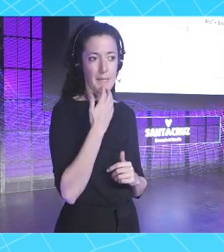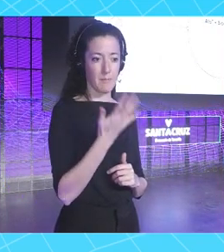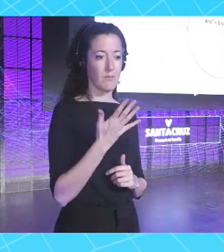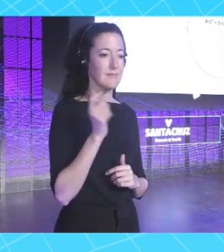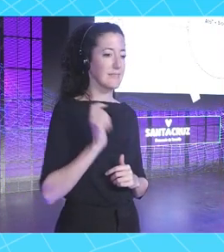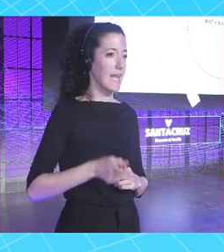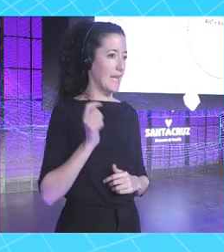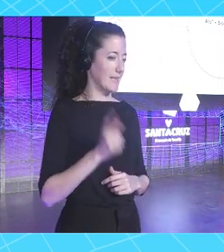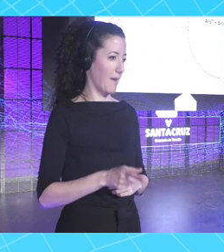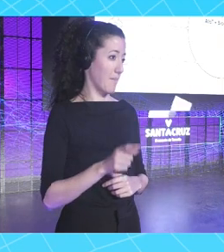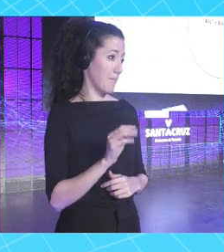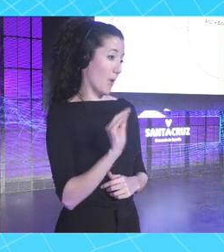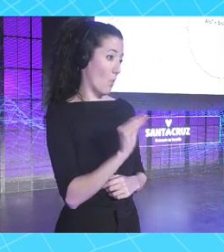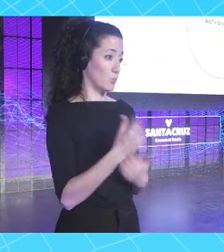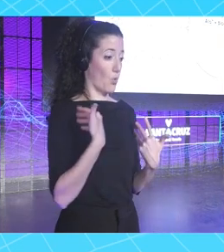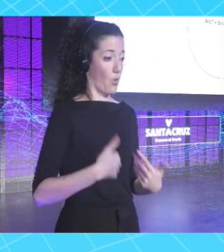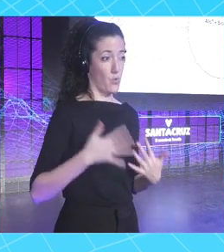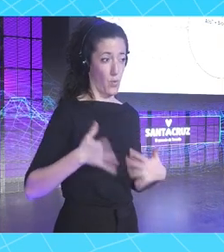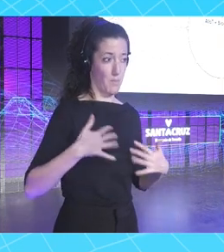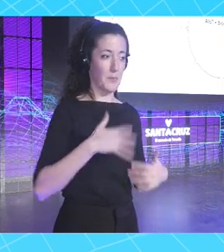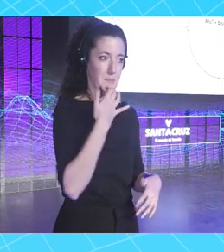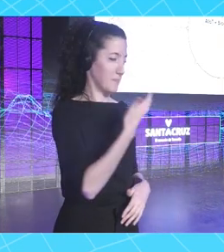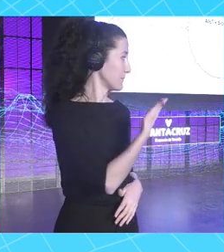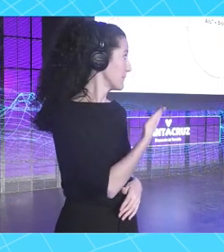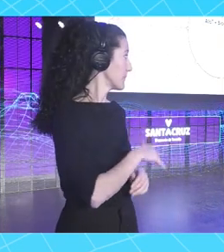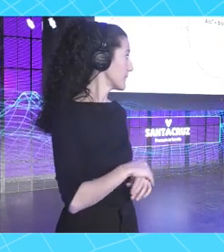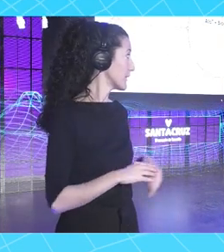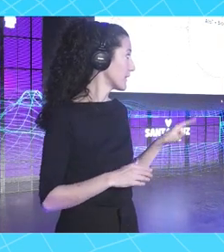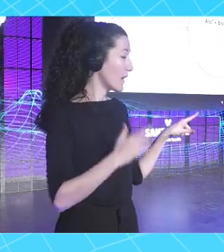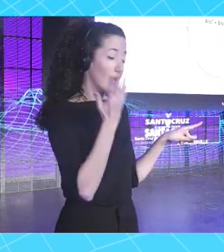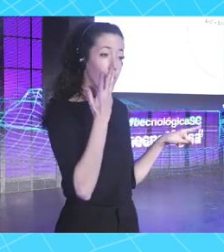es este es uno bueno De qué color es esto